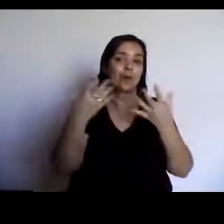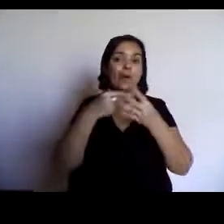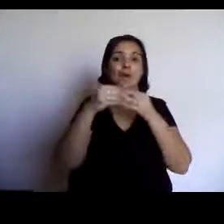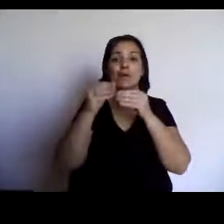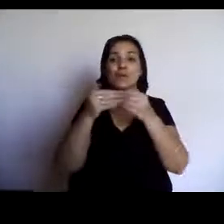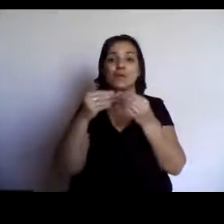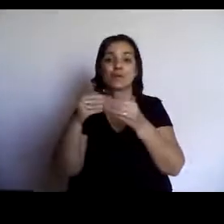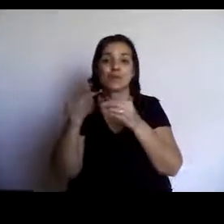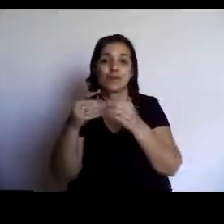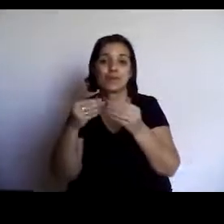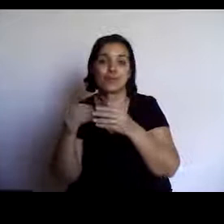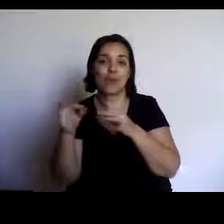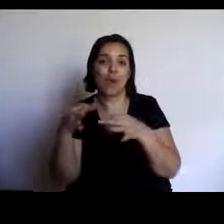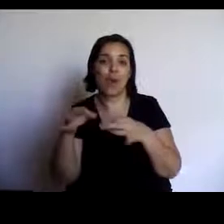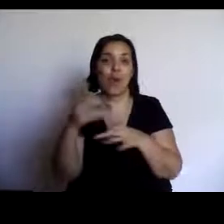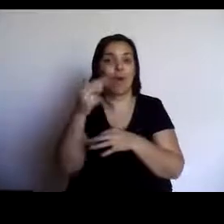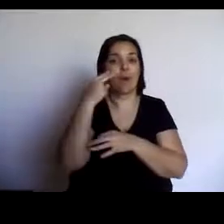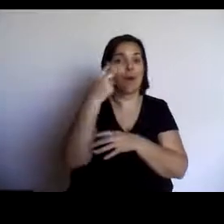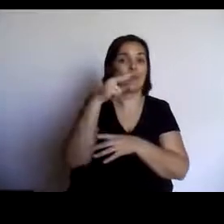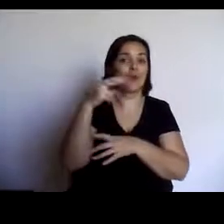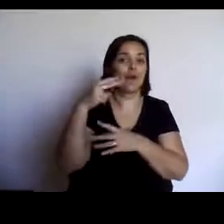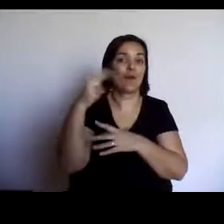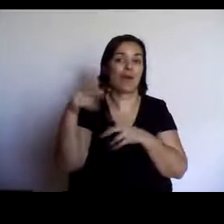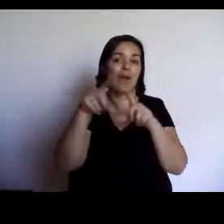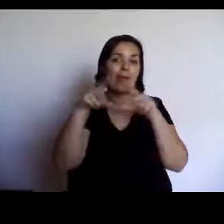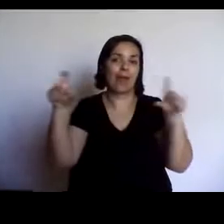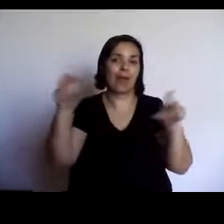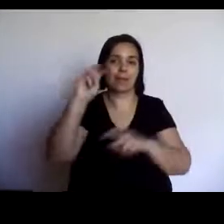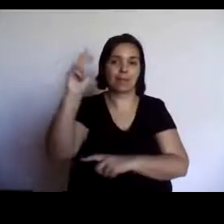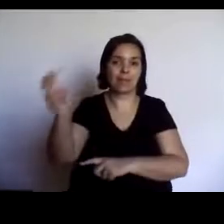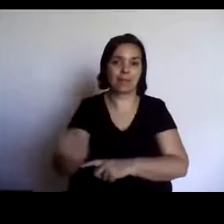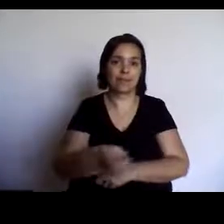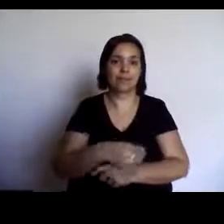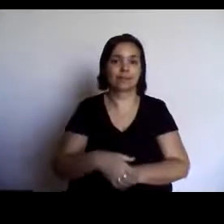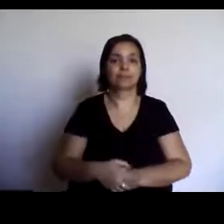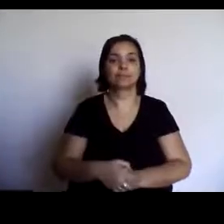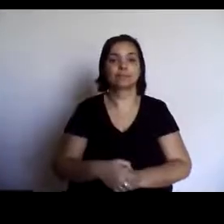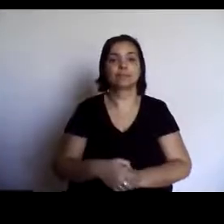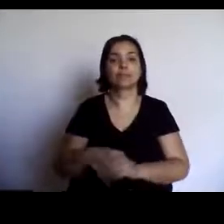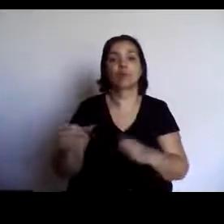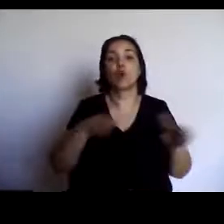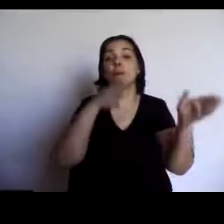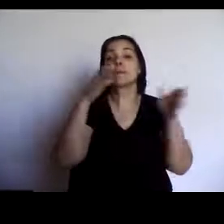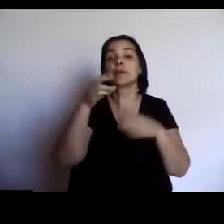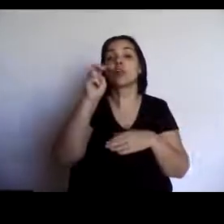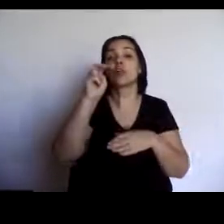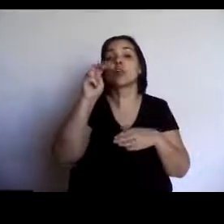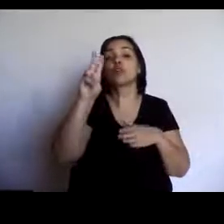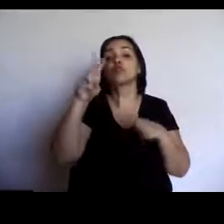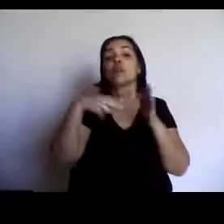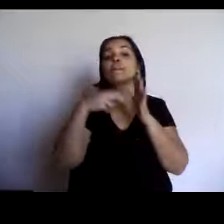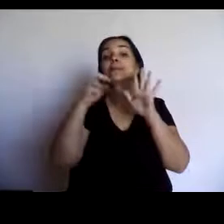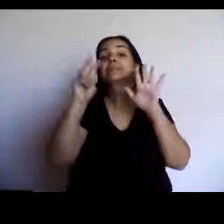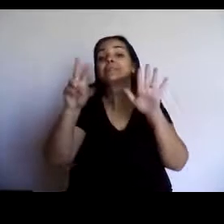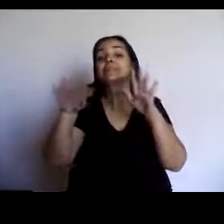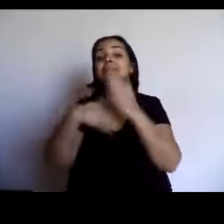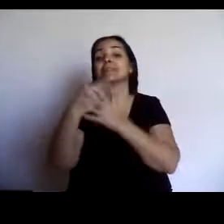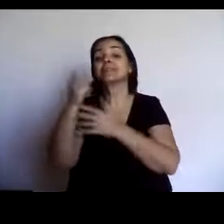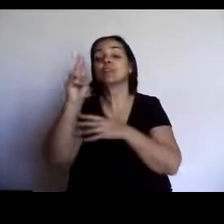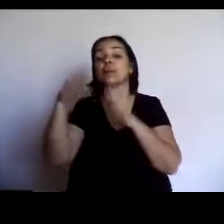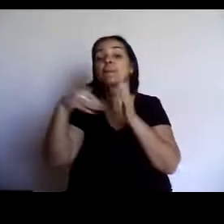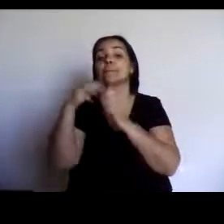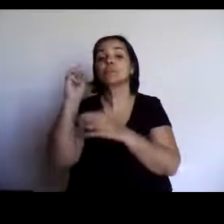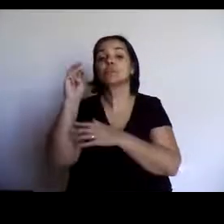en materia de turismo, de emprendimiento, etc. En el periodo 2007-2013 continuamos